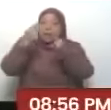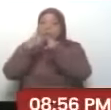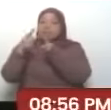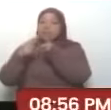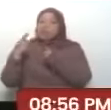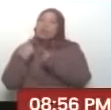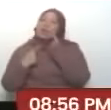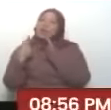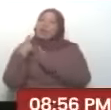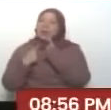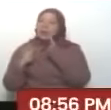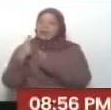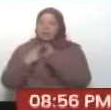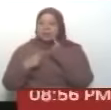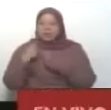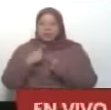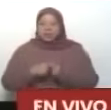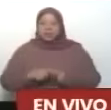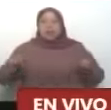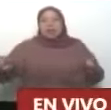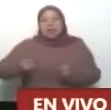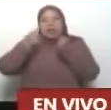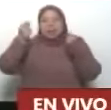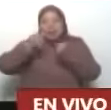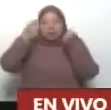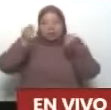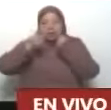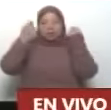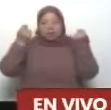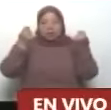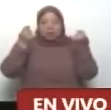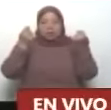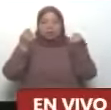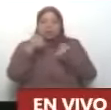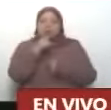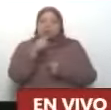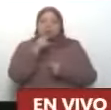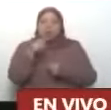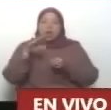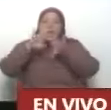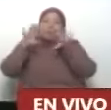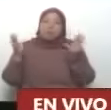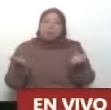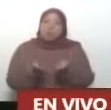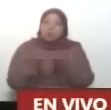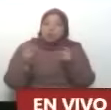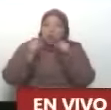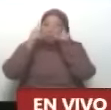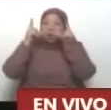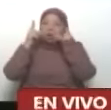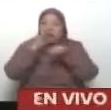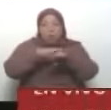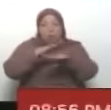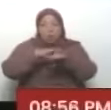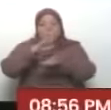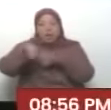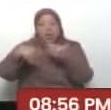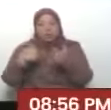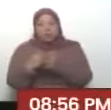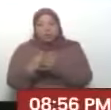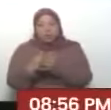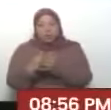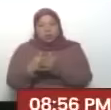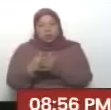colorida. Una campaña que asombró al mundo, porque convocó a todos y a